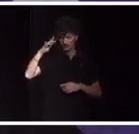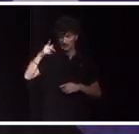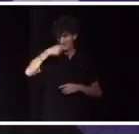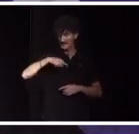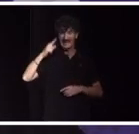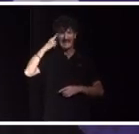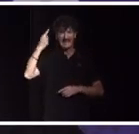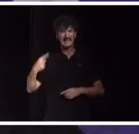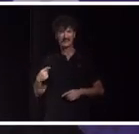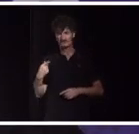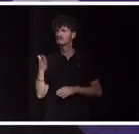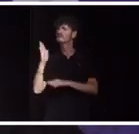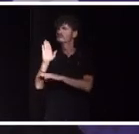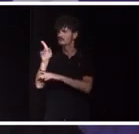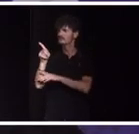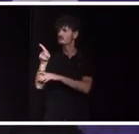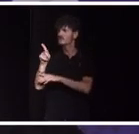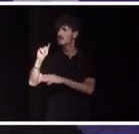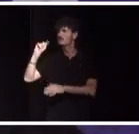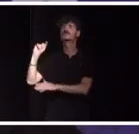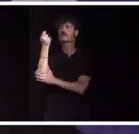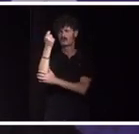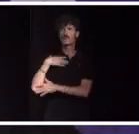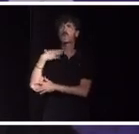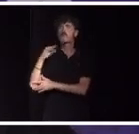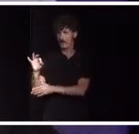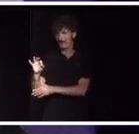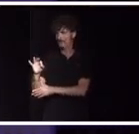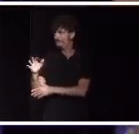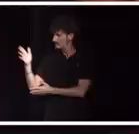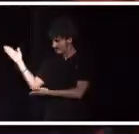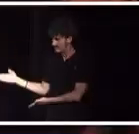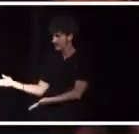Irene es una muestra de que se pueden conseguir. Adelante, que sí se puede.